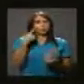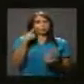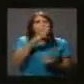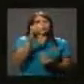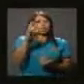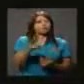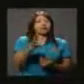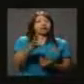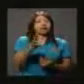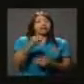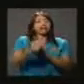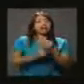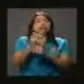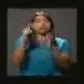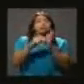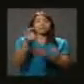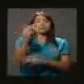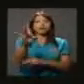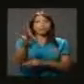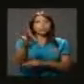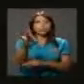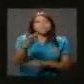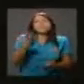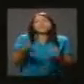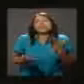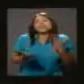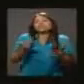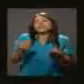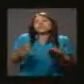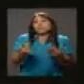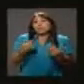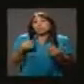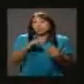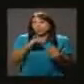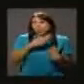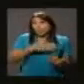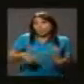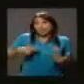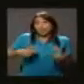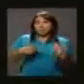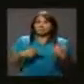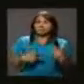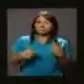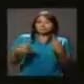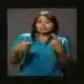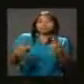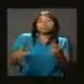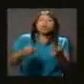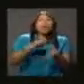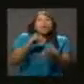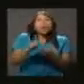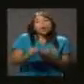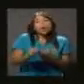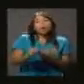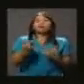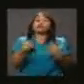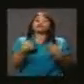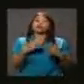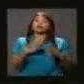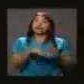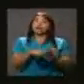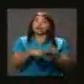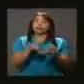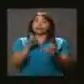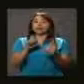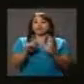presumiblemente cuando yo entregue la banda presidencial o en su defecto la curul en el 2018. ¿Cómo la visualizo la